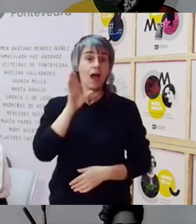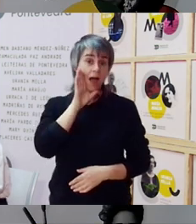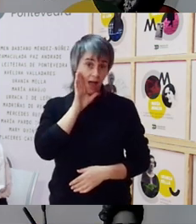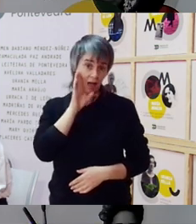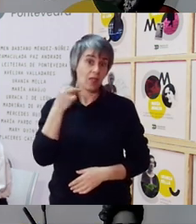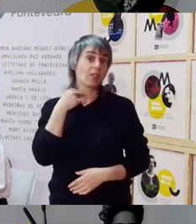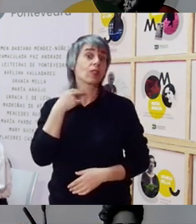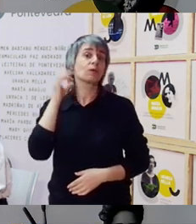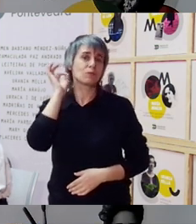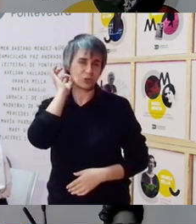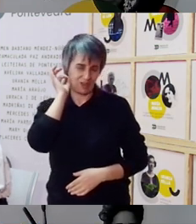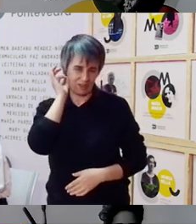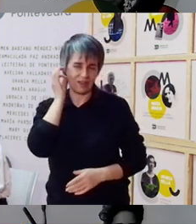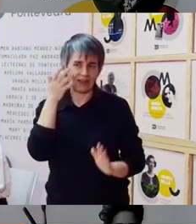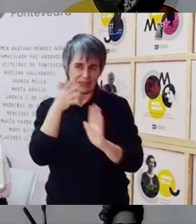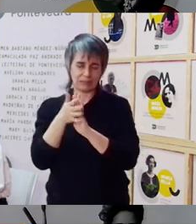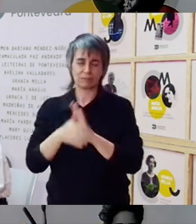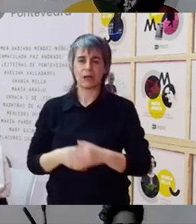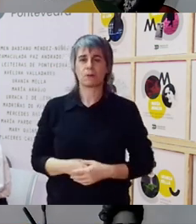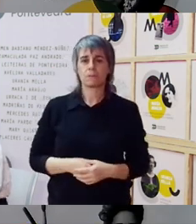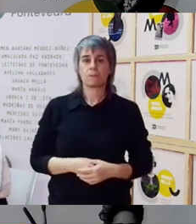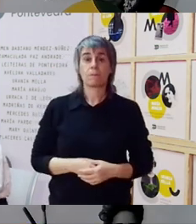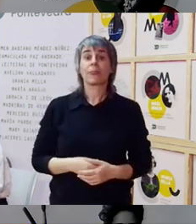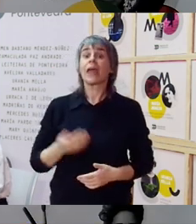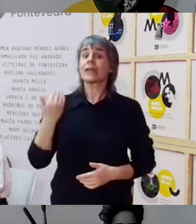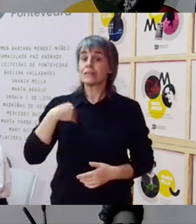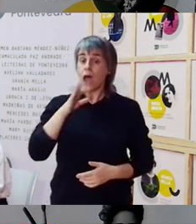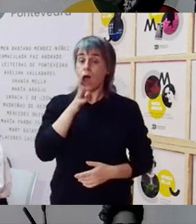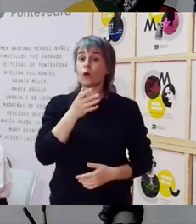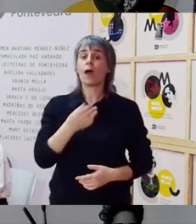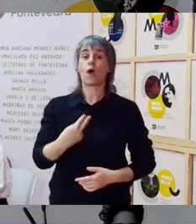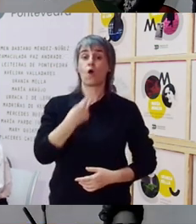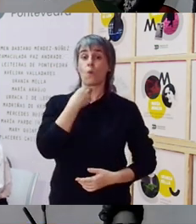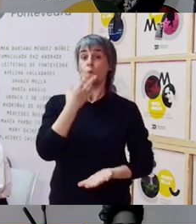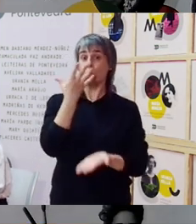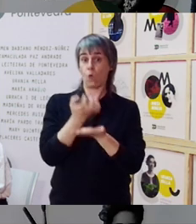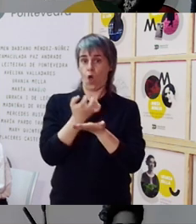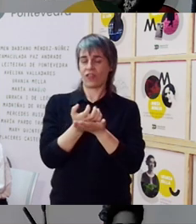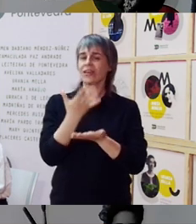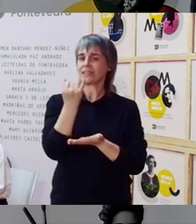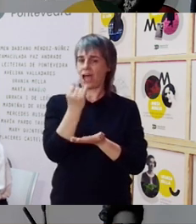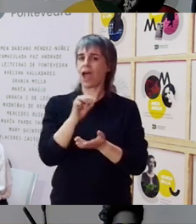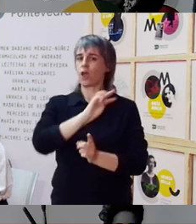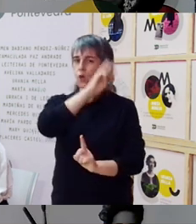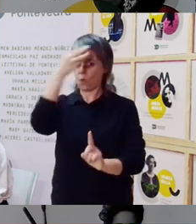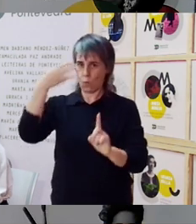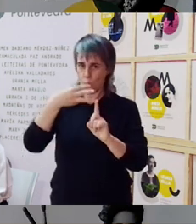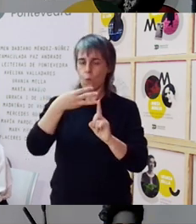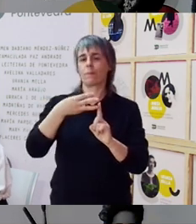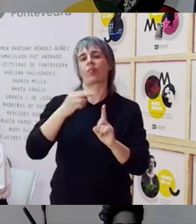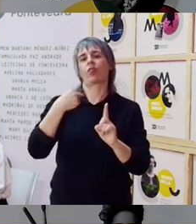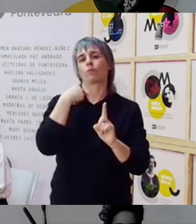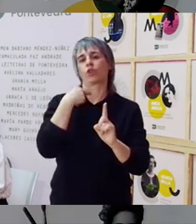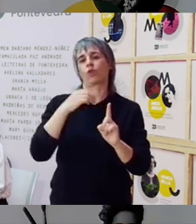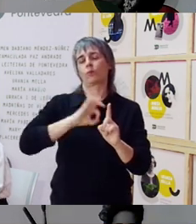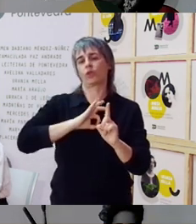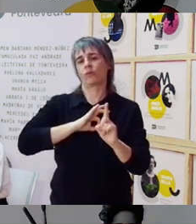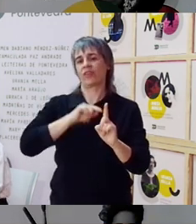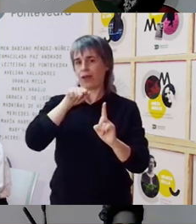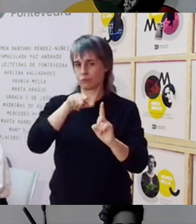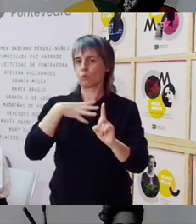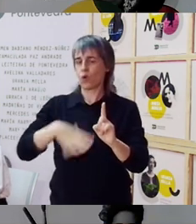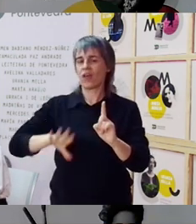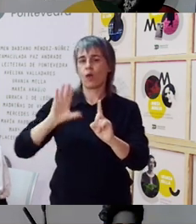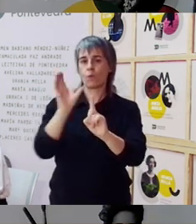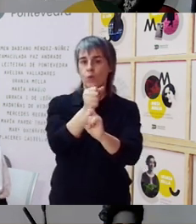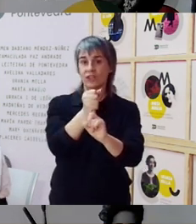a deputada. Xa está o podcast disponible, podedes encontrarlo accedendo a través da web da Deputación de Pontevedra,